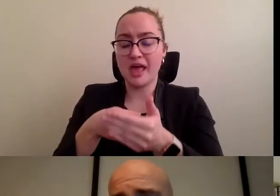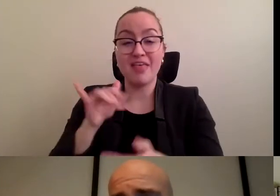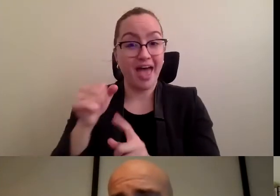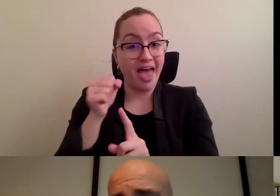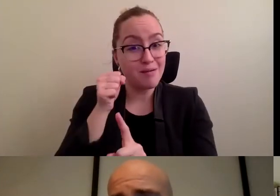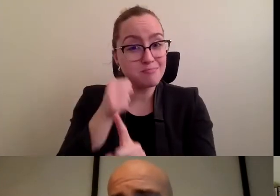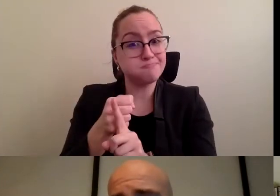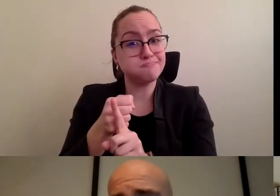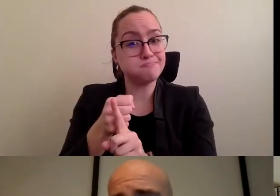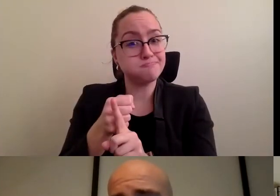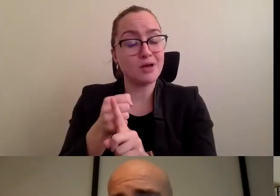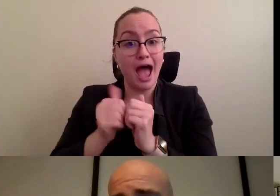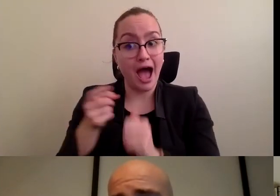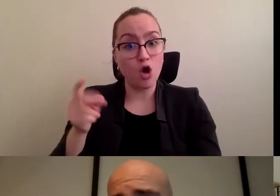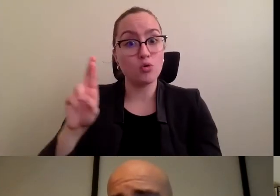tengan un impacto